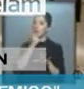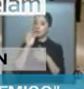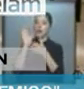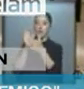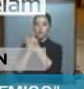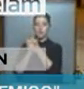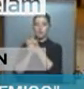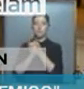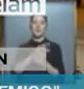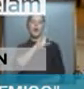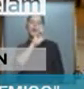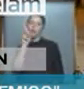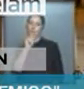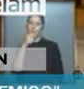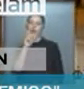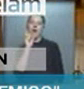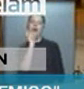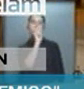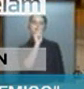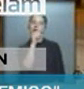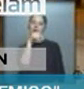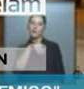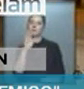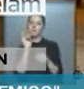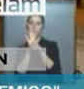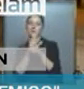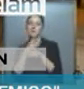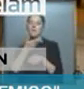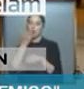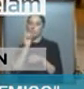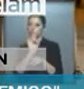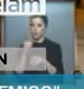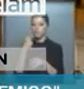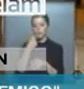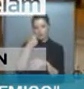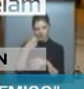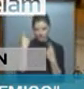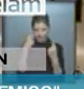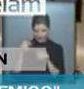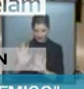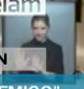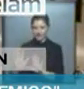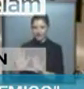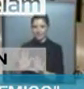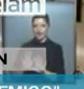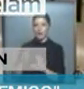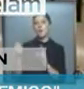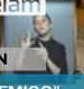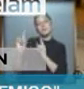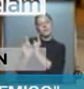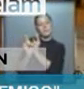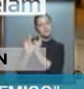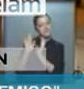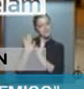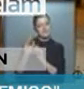Pero argumentación no es discurso. Lo que quiero decir es lo siguiente. Ah, bueno, A ver, está bien, a ver. uno a uno, tenés Tiene que ver razón, con, tiene